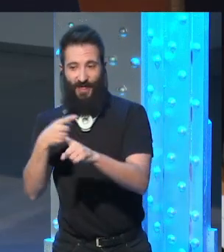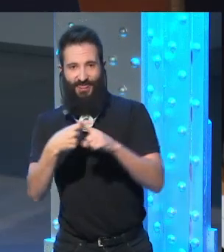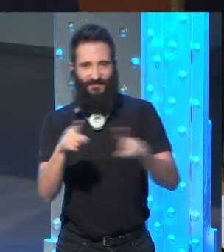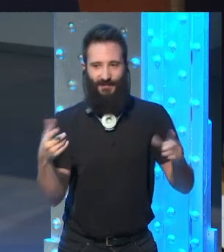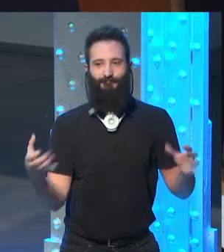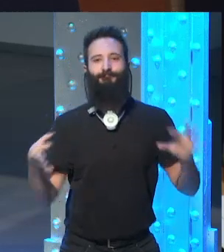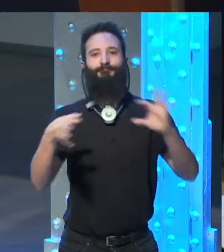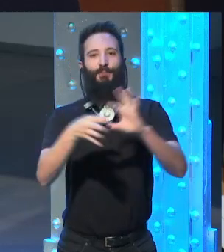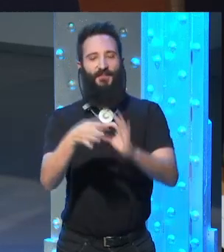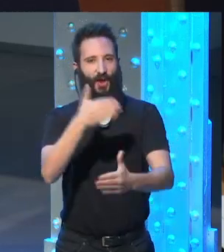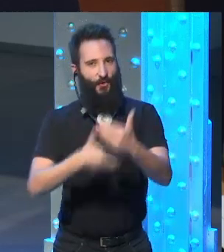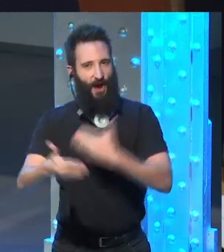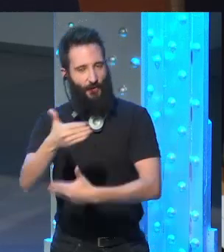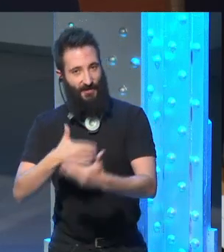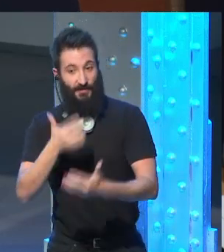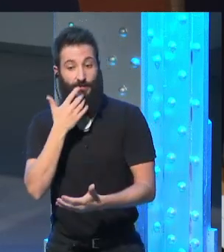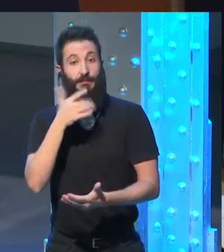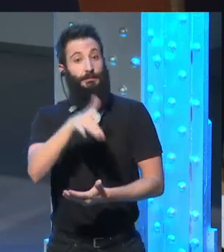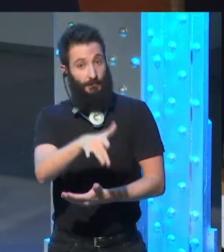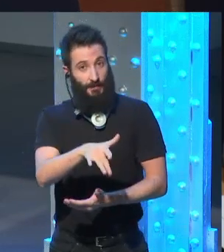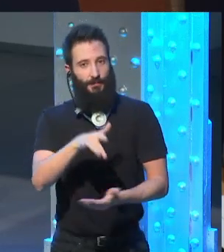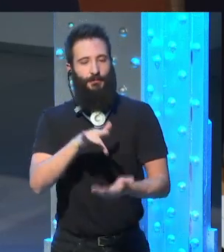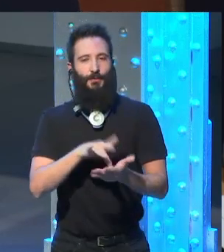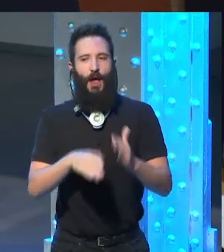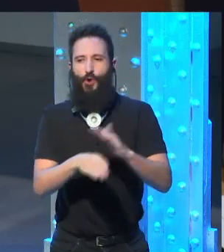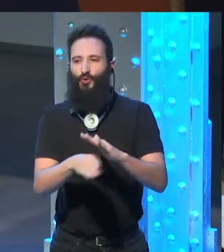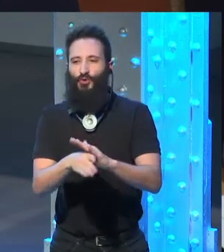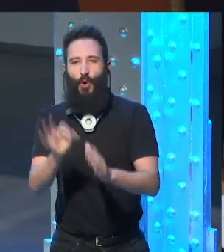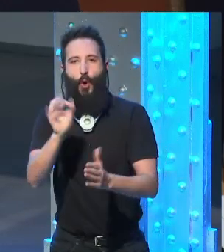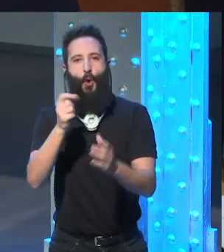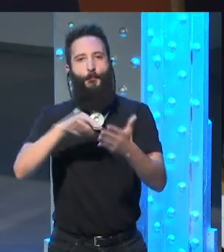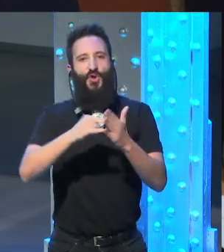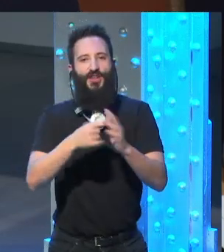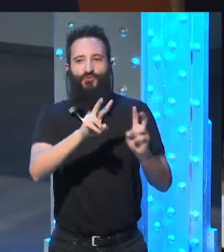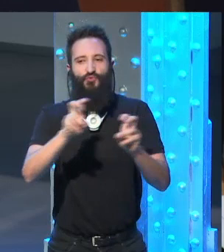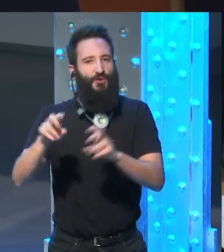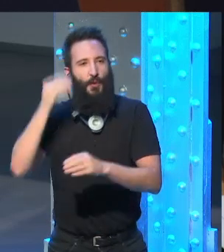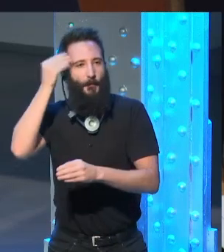así, ¿en qué caminos o qué cosas os estáis planteando?